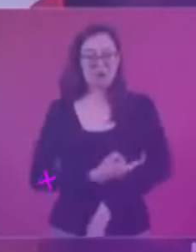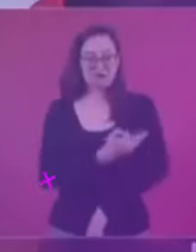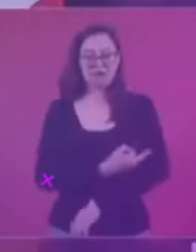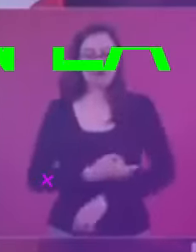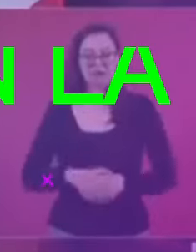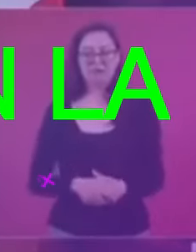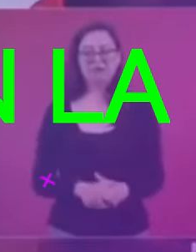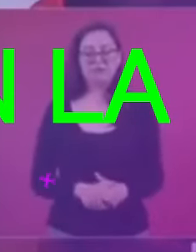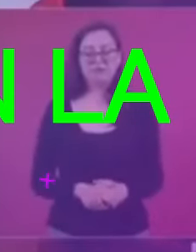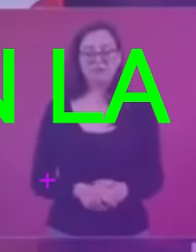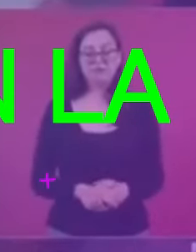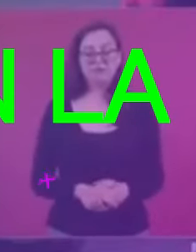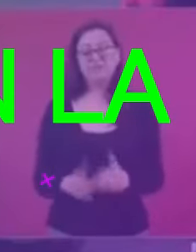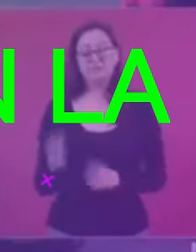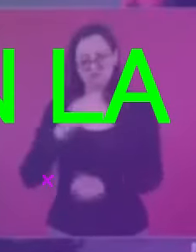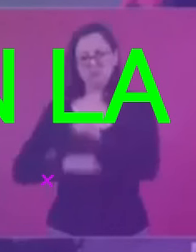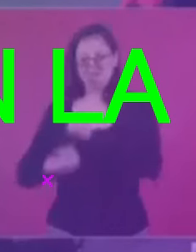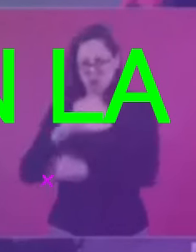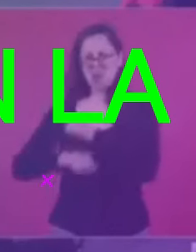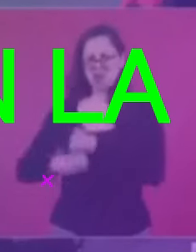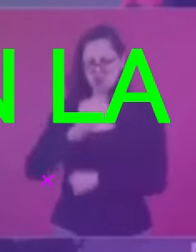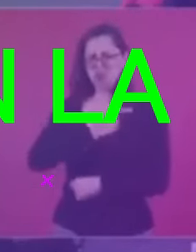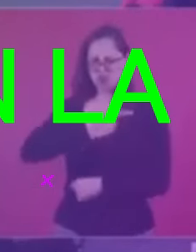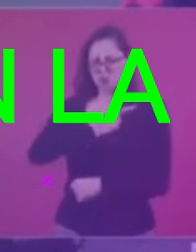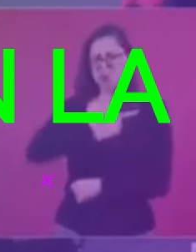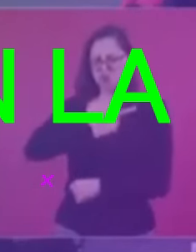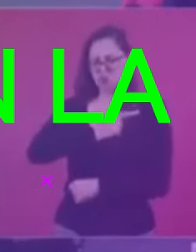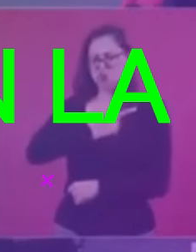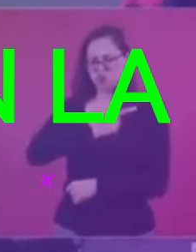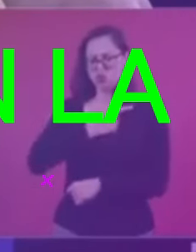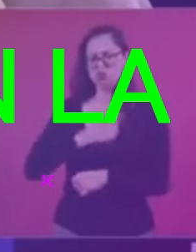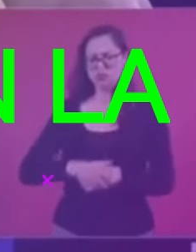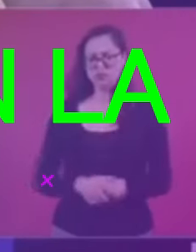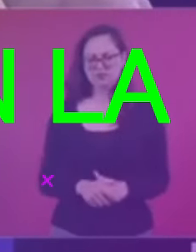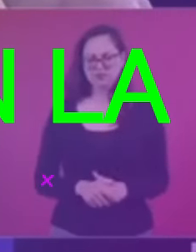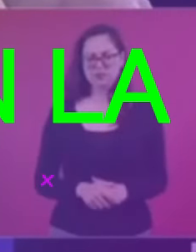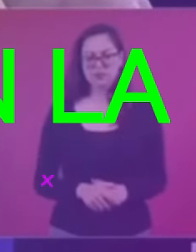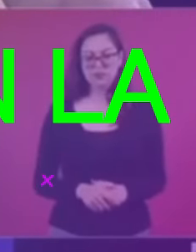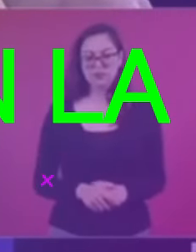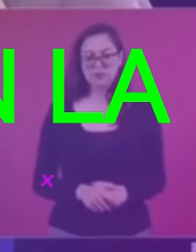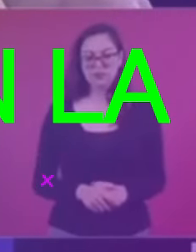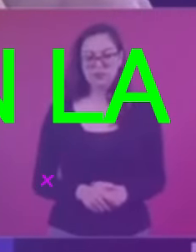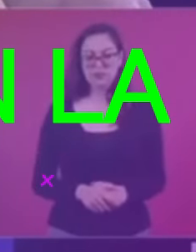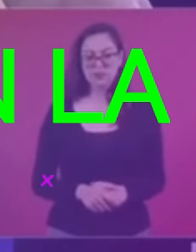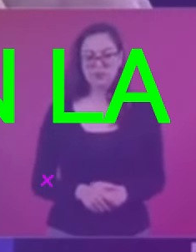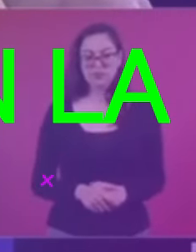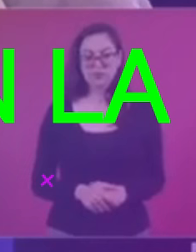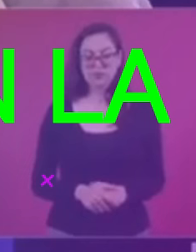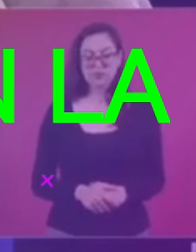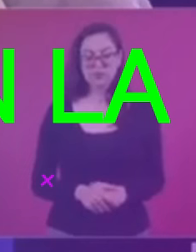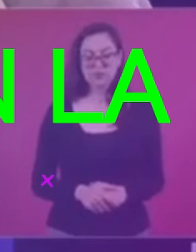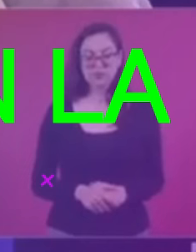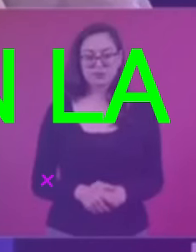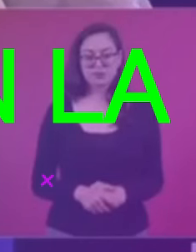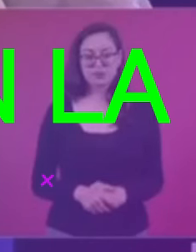Ayer en la transmisión que hicimos les decía que apenas había por ahí en las Olimpiadas, en los Juegos Olímpicos, si no ya estoy como